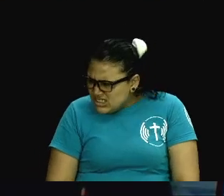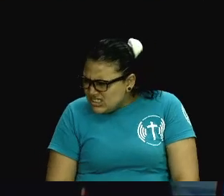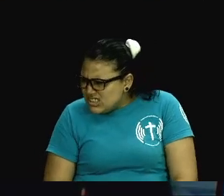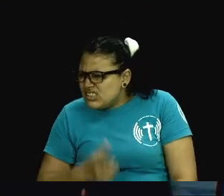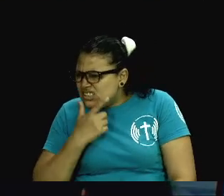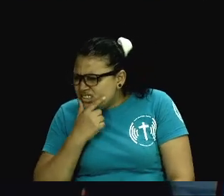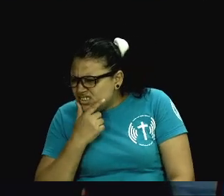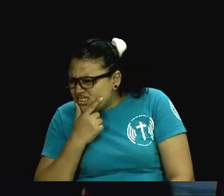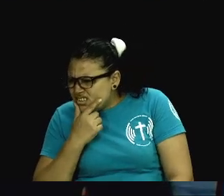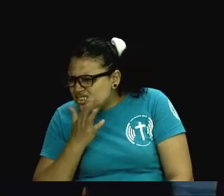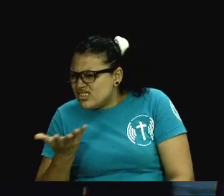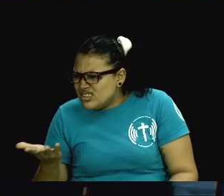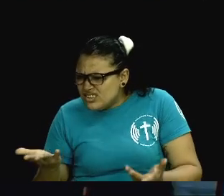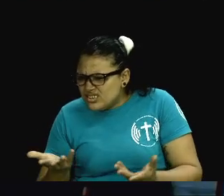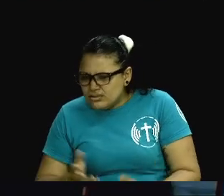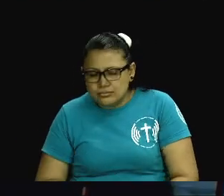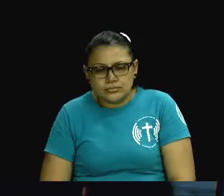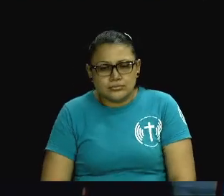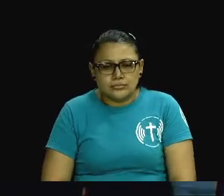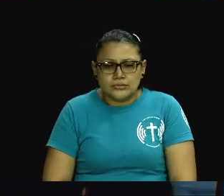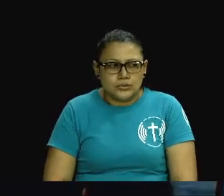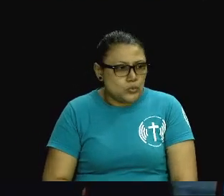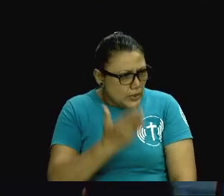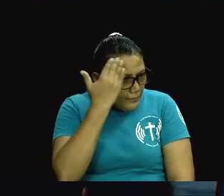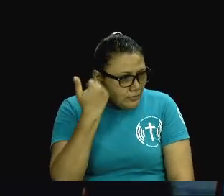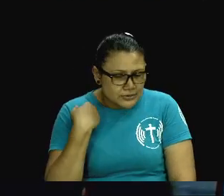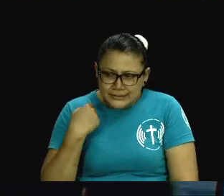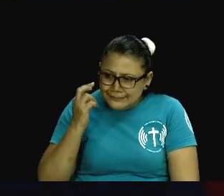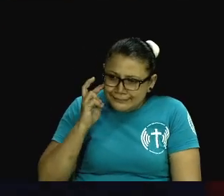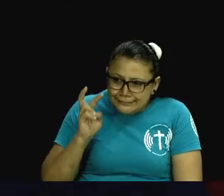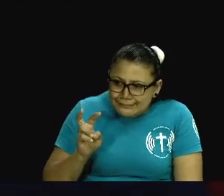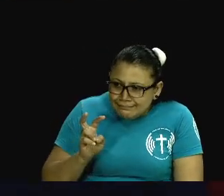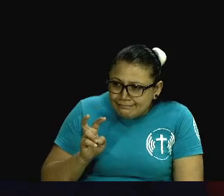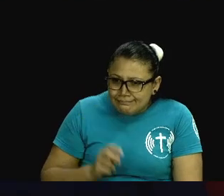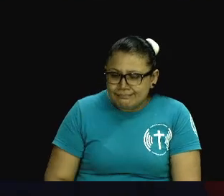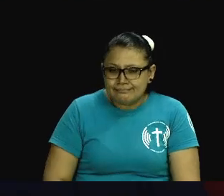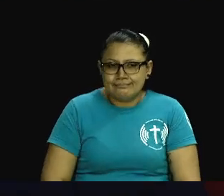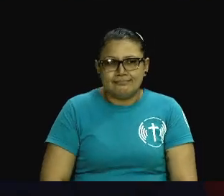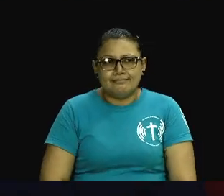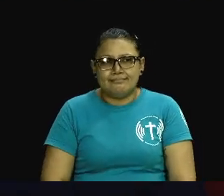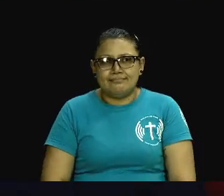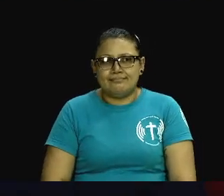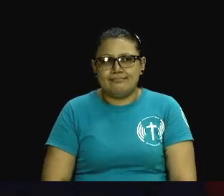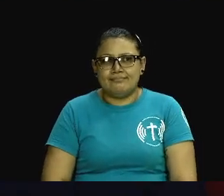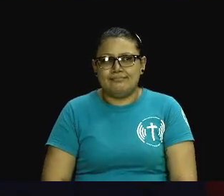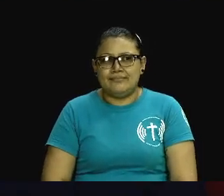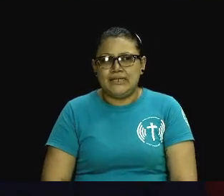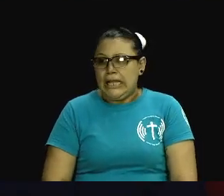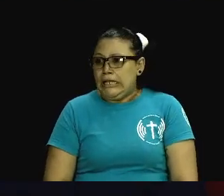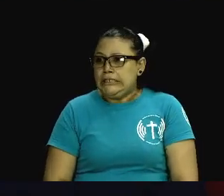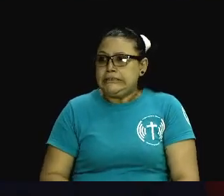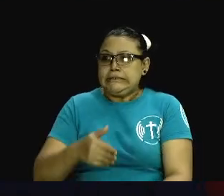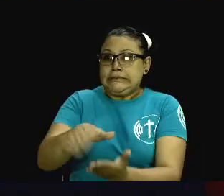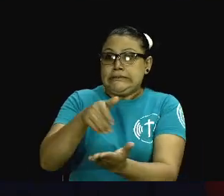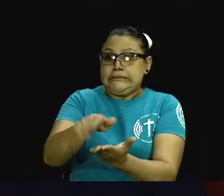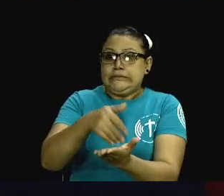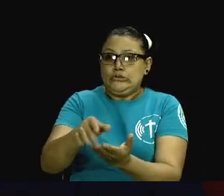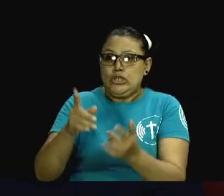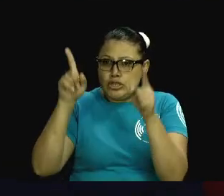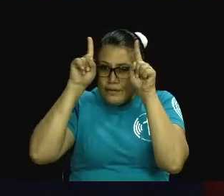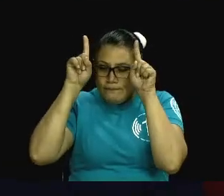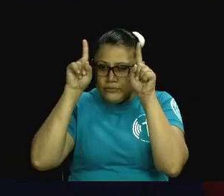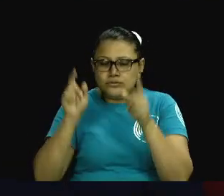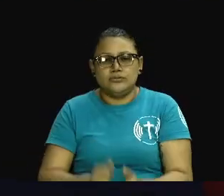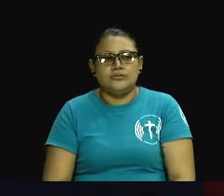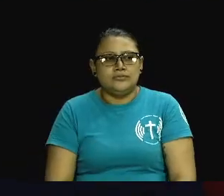ello y una señora se me quedó viendo es que estamos echando las creo que es ruda lo que pone no me acuerdo qué es lo que ponen